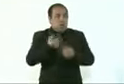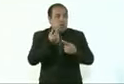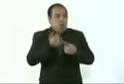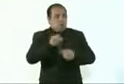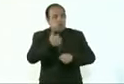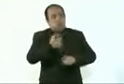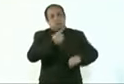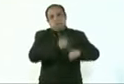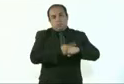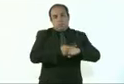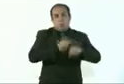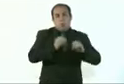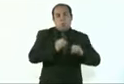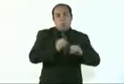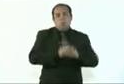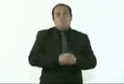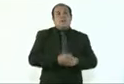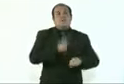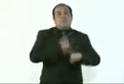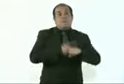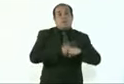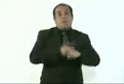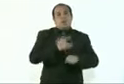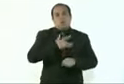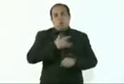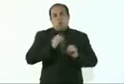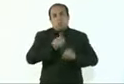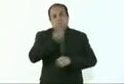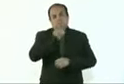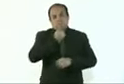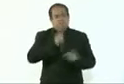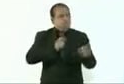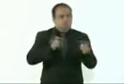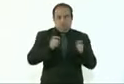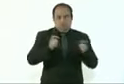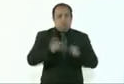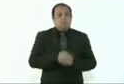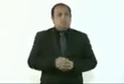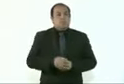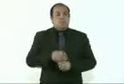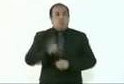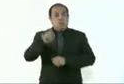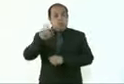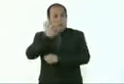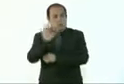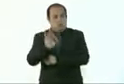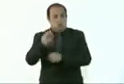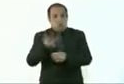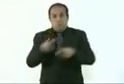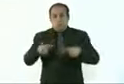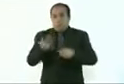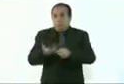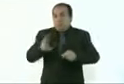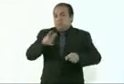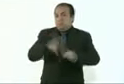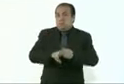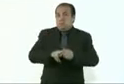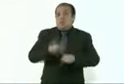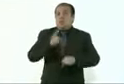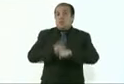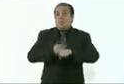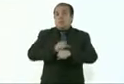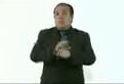otras enfermedades o comorbilidades no controladas. Cerca del 20% de los hospitalizados que tienen